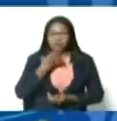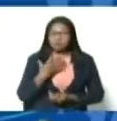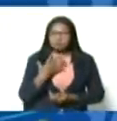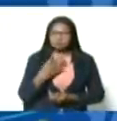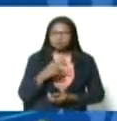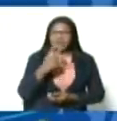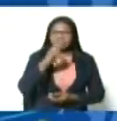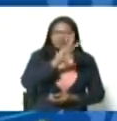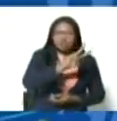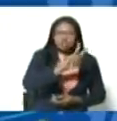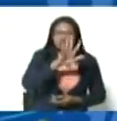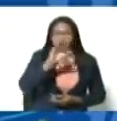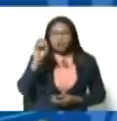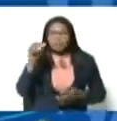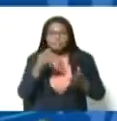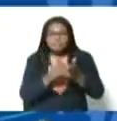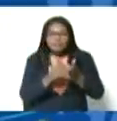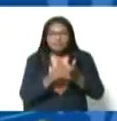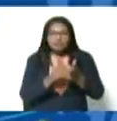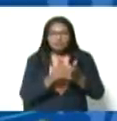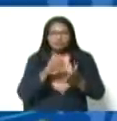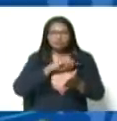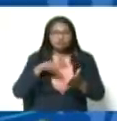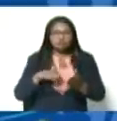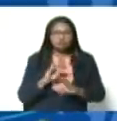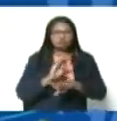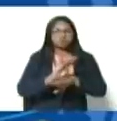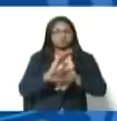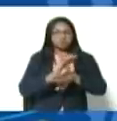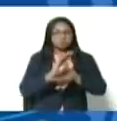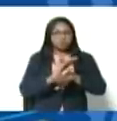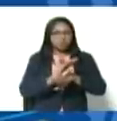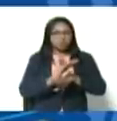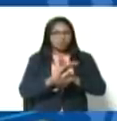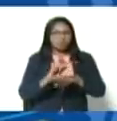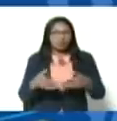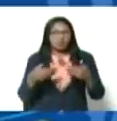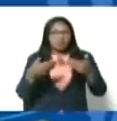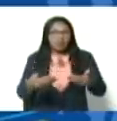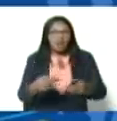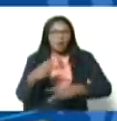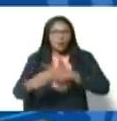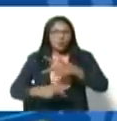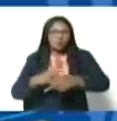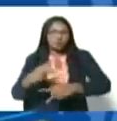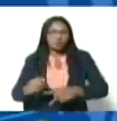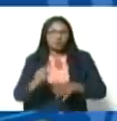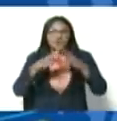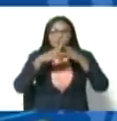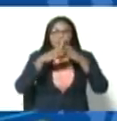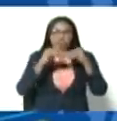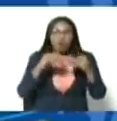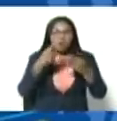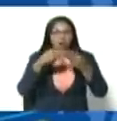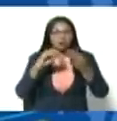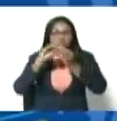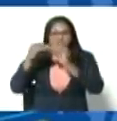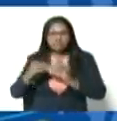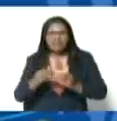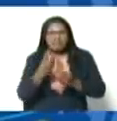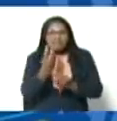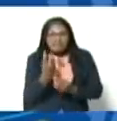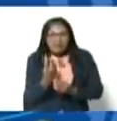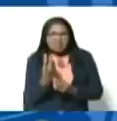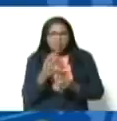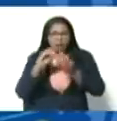a esos 250.000 los vamos a proteger y entregarle la producción de todos los repuestos e insumos que